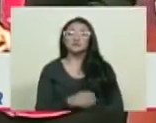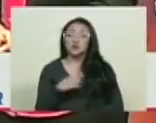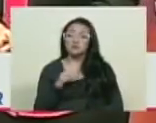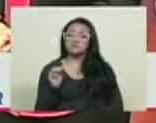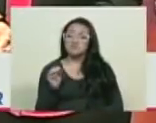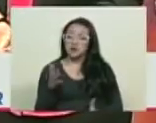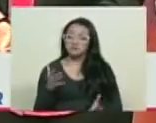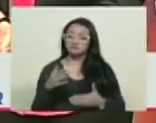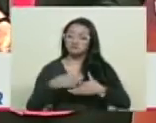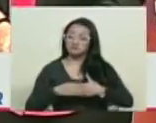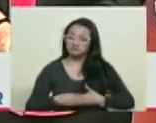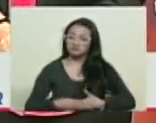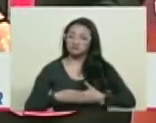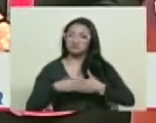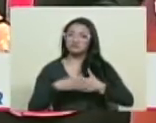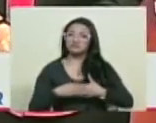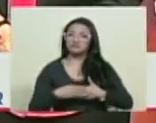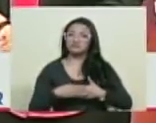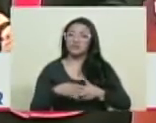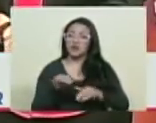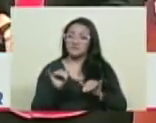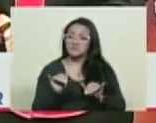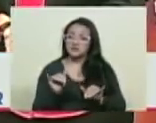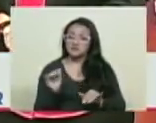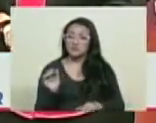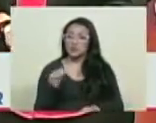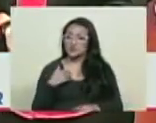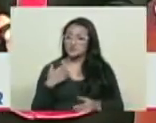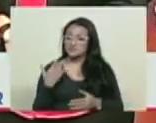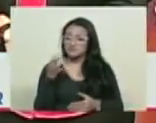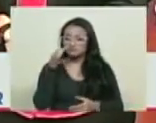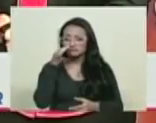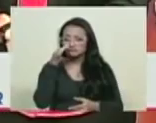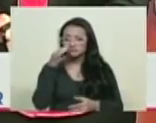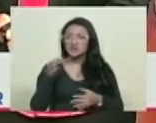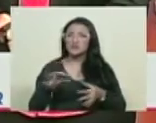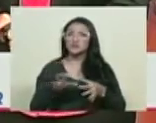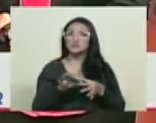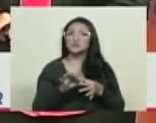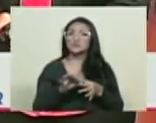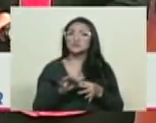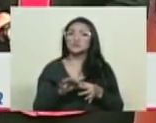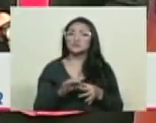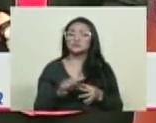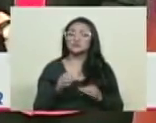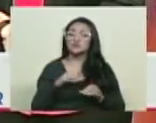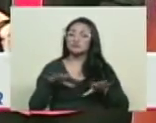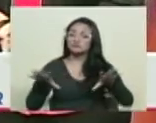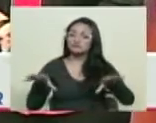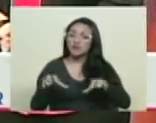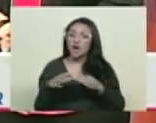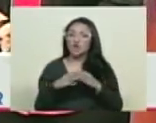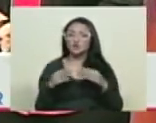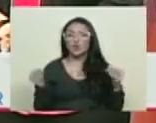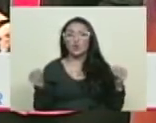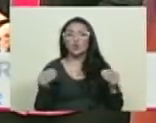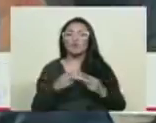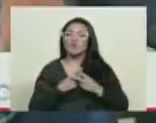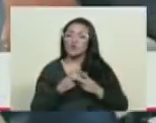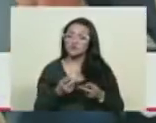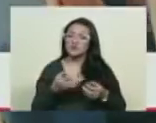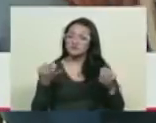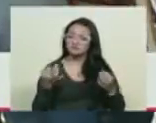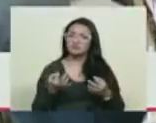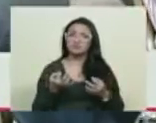al vampiro al propio y mismo vampiro los voy a convocar a todos con buena voluntad